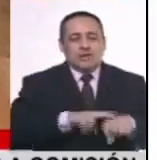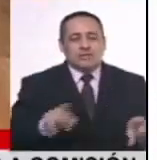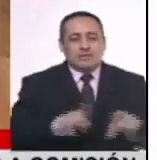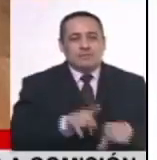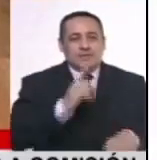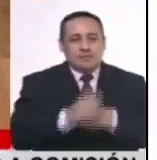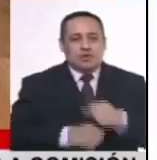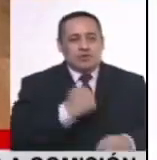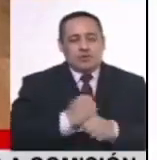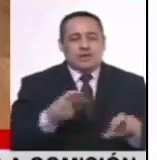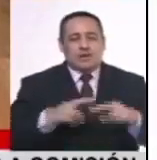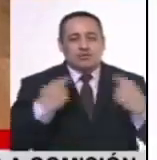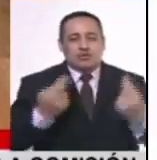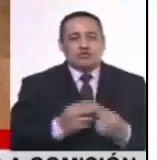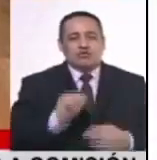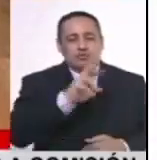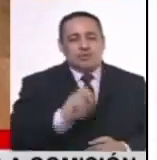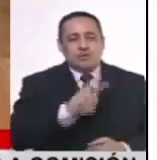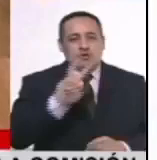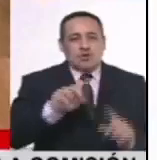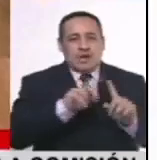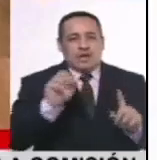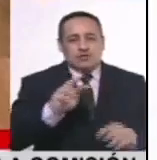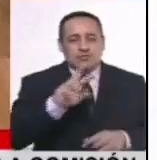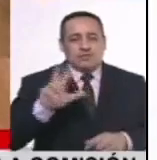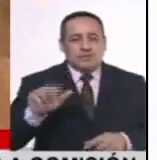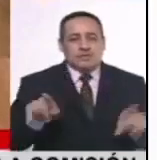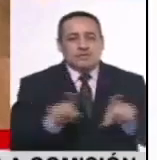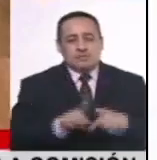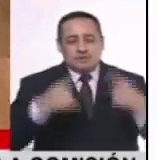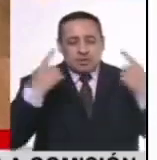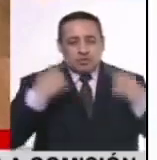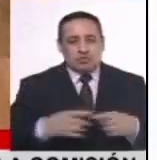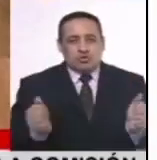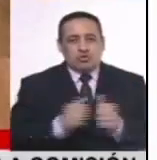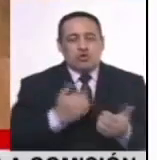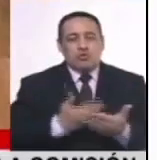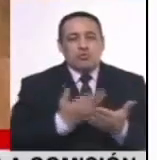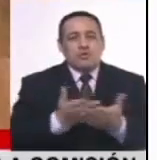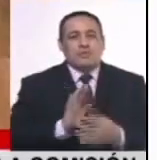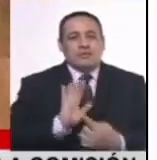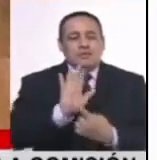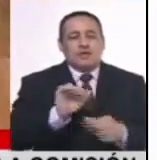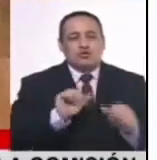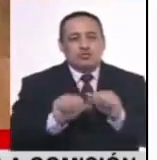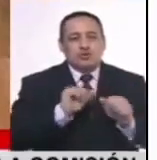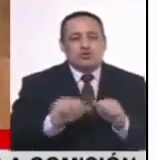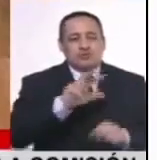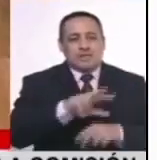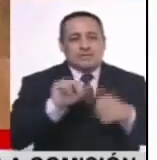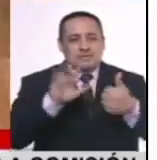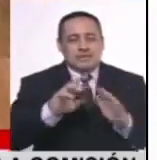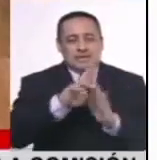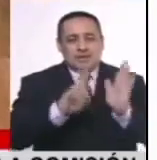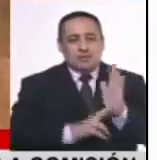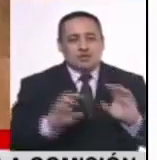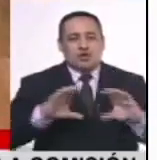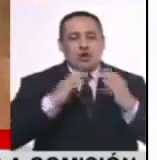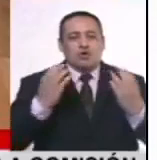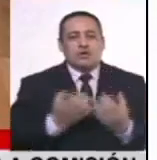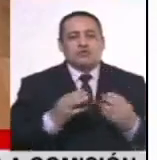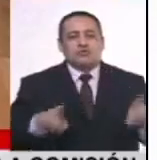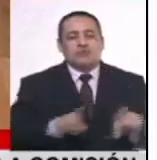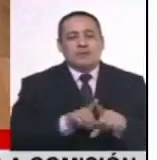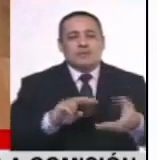el periodo anual de sesiones 2022-2023. Y, de conformidad con lo previsto en el artículo 36 del reglamento del Congreso,